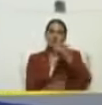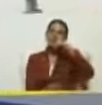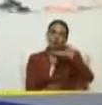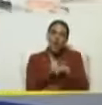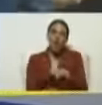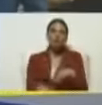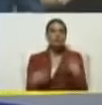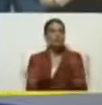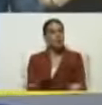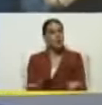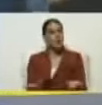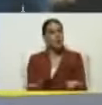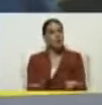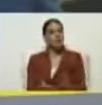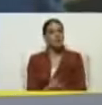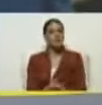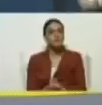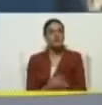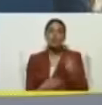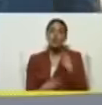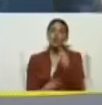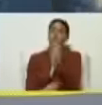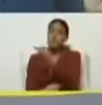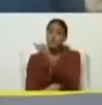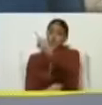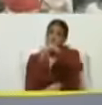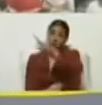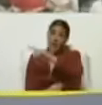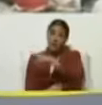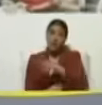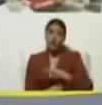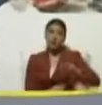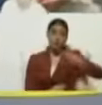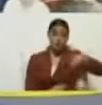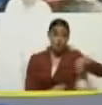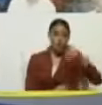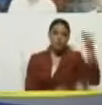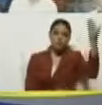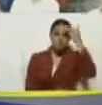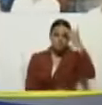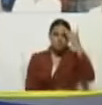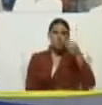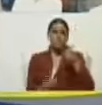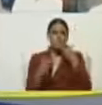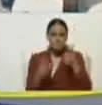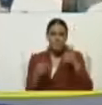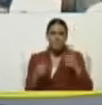ellos algo que los que estamos aquí sabemos, lo sabemos bien.